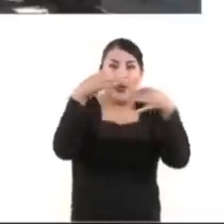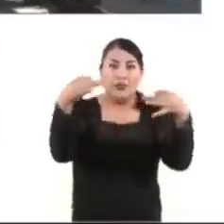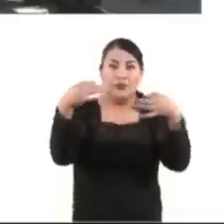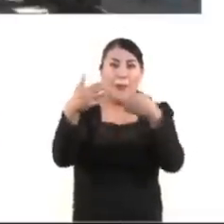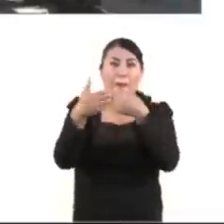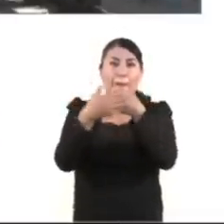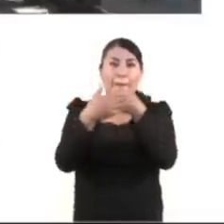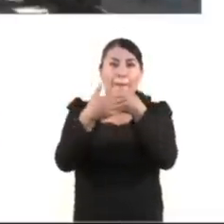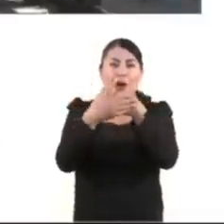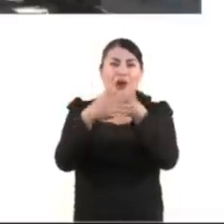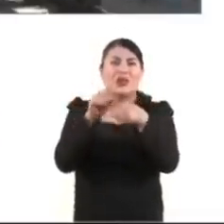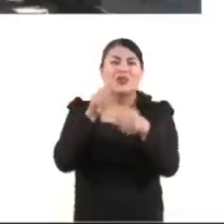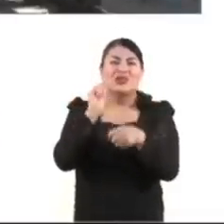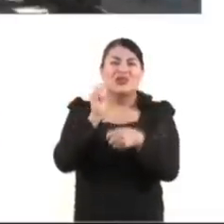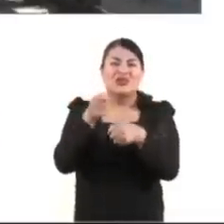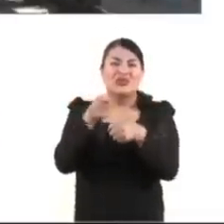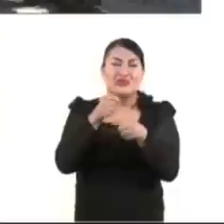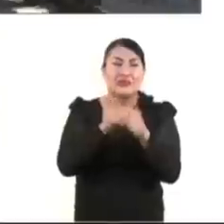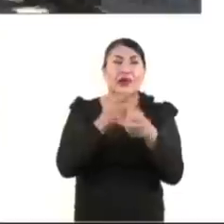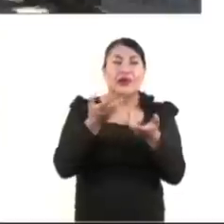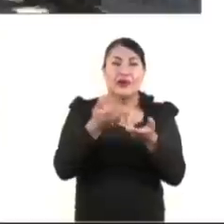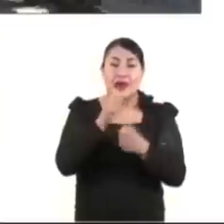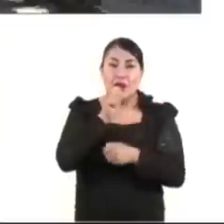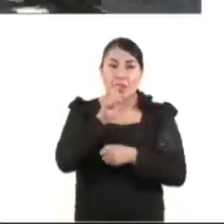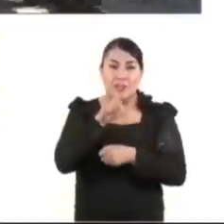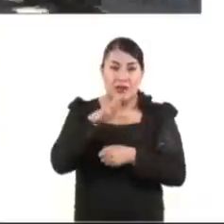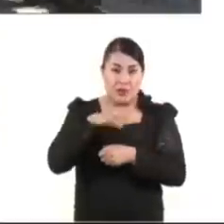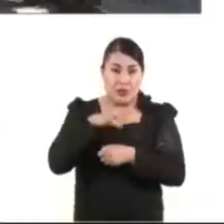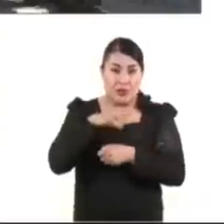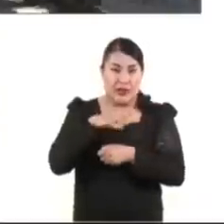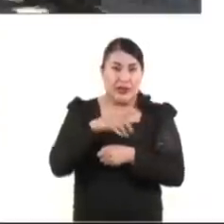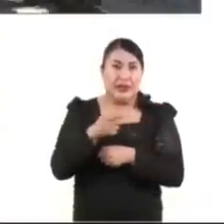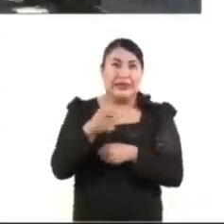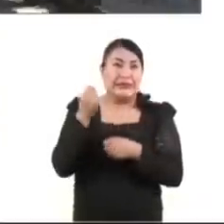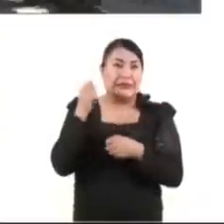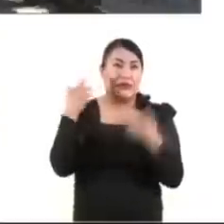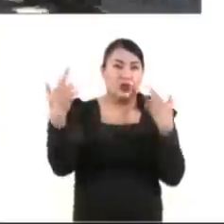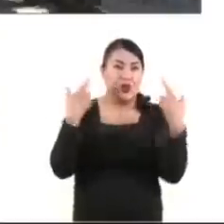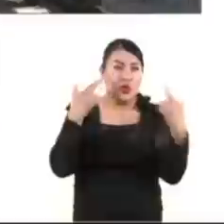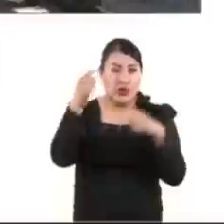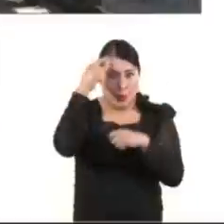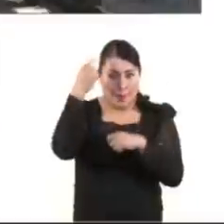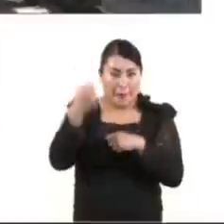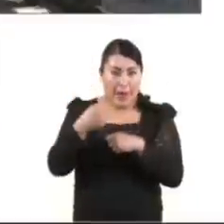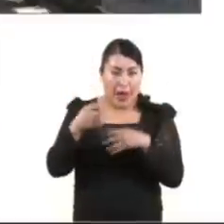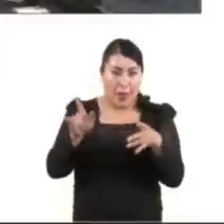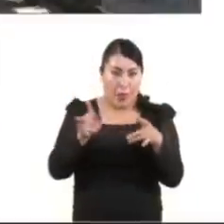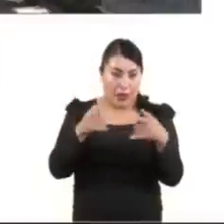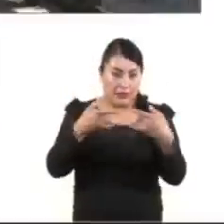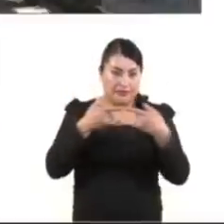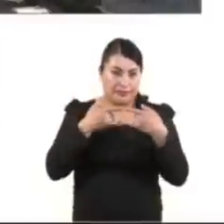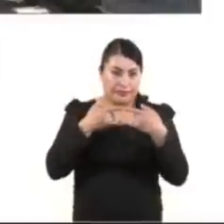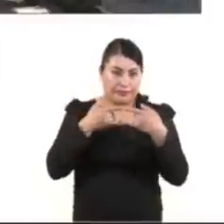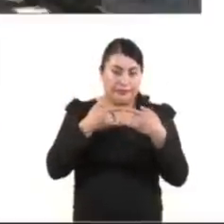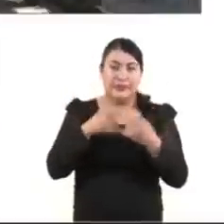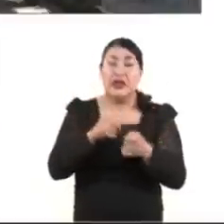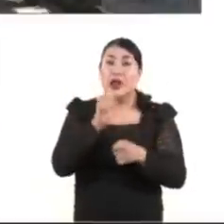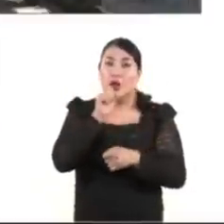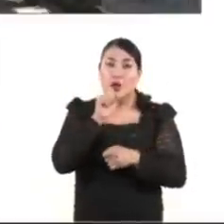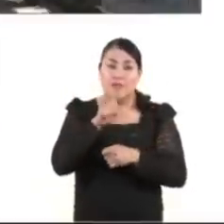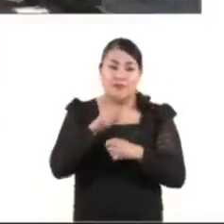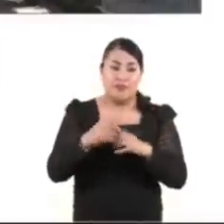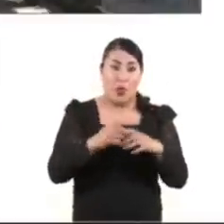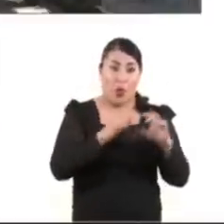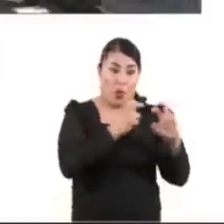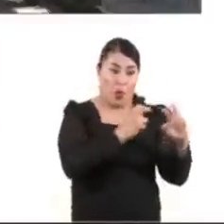estación también contarán con el tono de cierre de puertas de intercomunicación entre cada uno de los